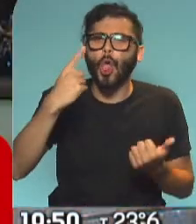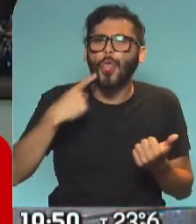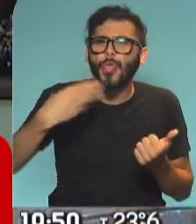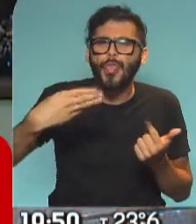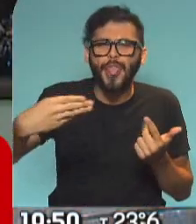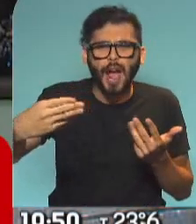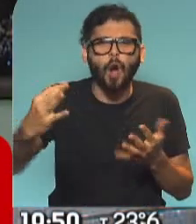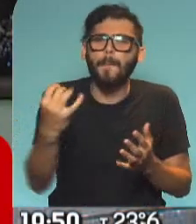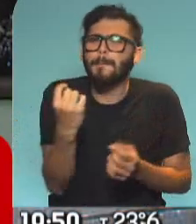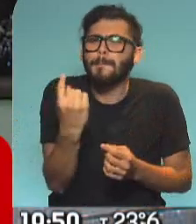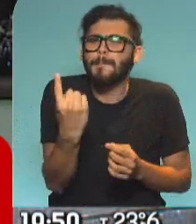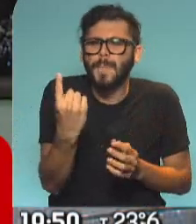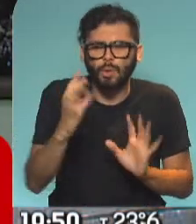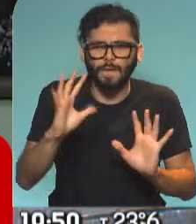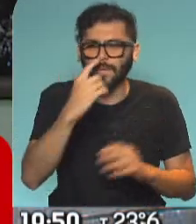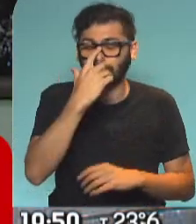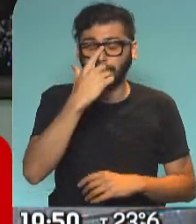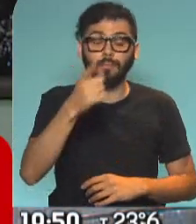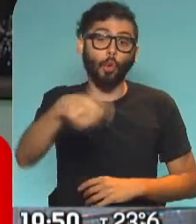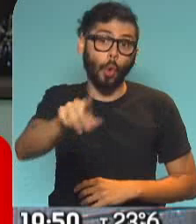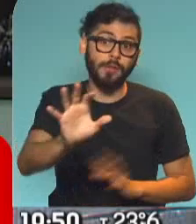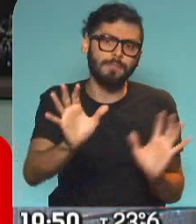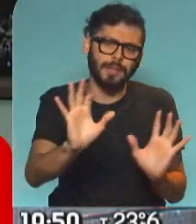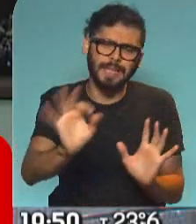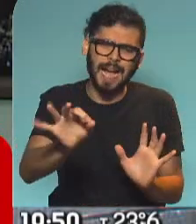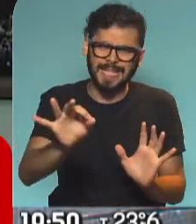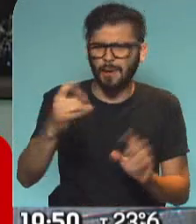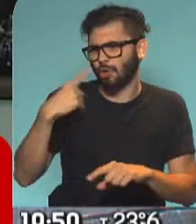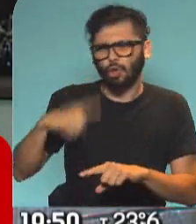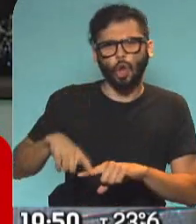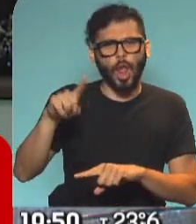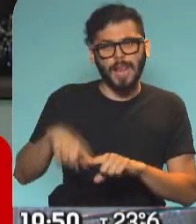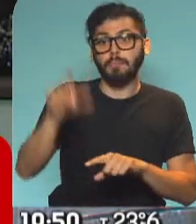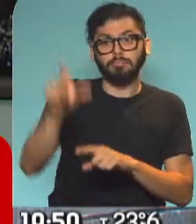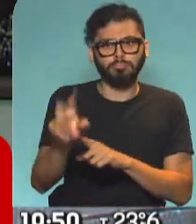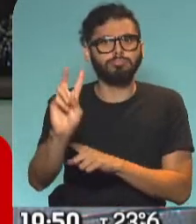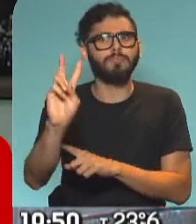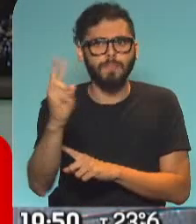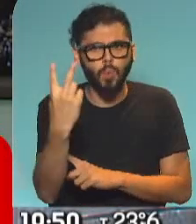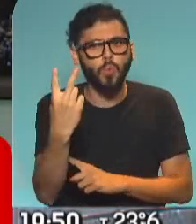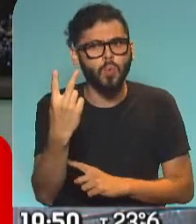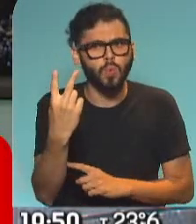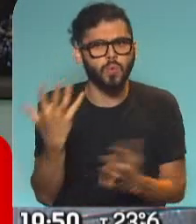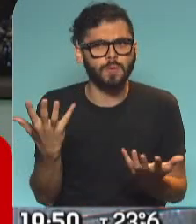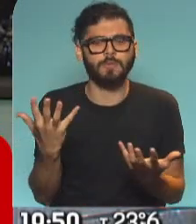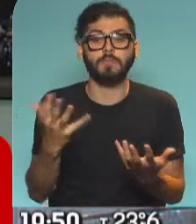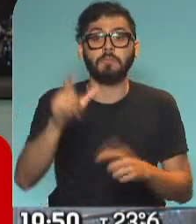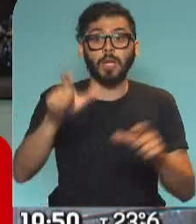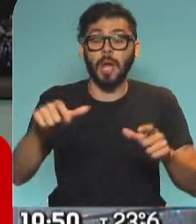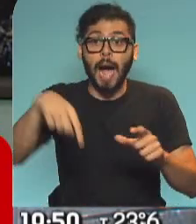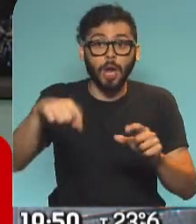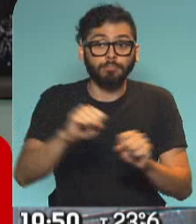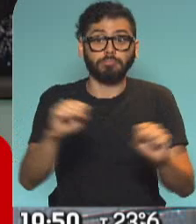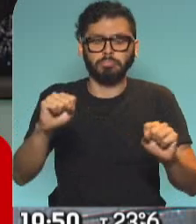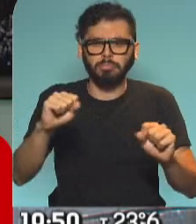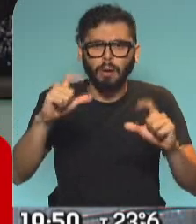o al minuto a minuto. Seguramente ustedes habrán escuchado ya a lo largo del día que el paciente falleció. Para aquellos que se informan en estas 2